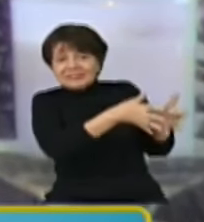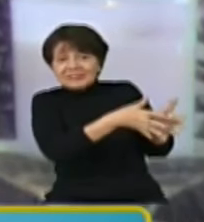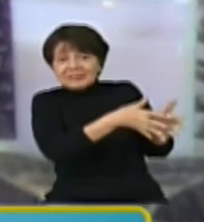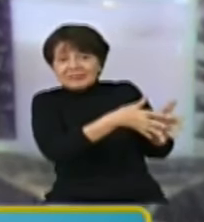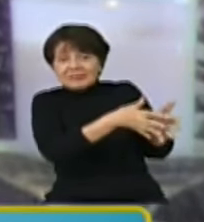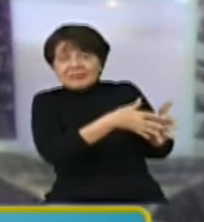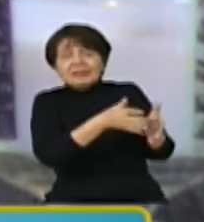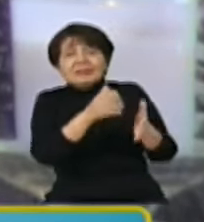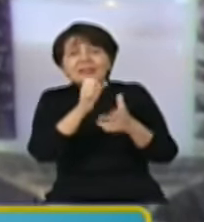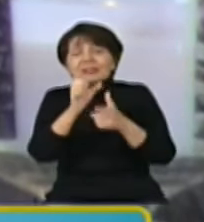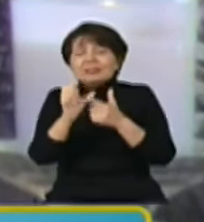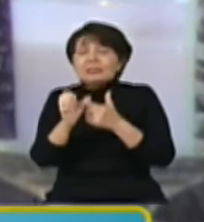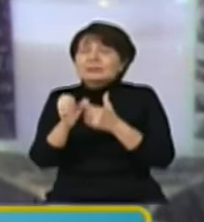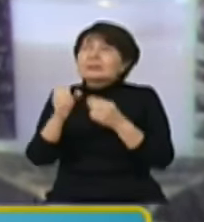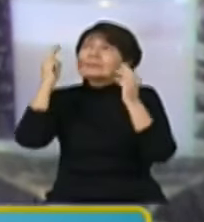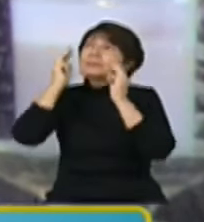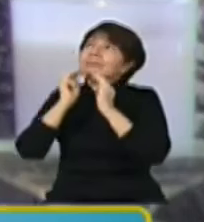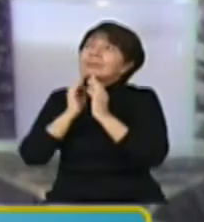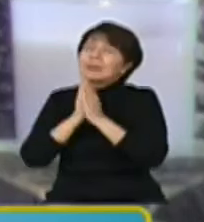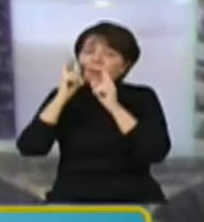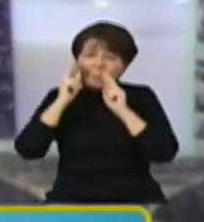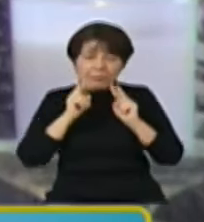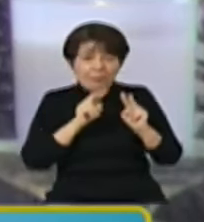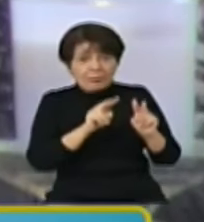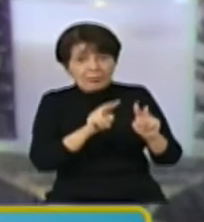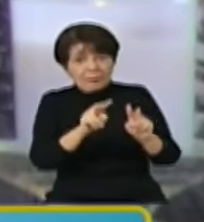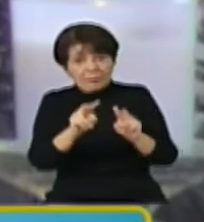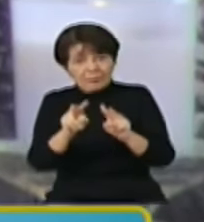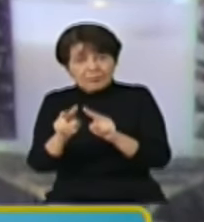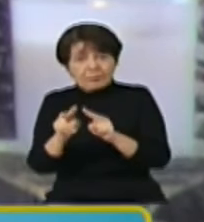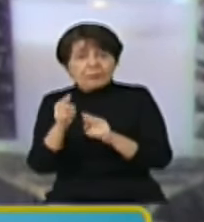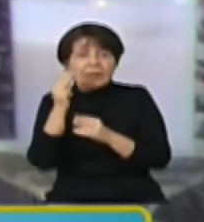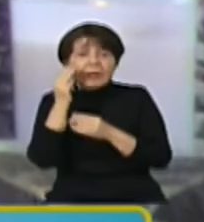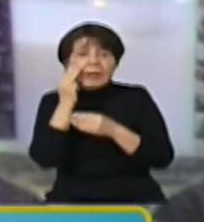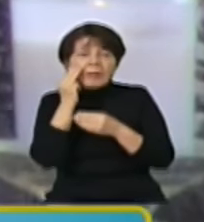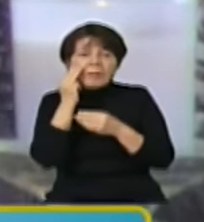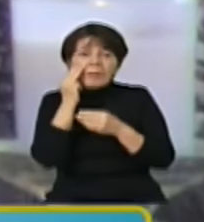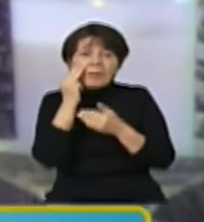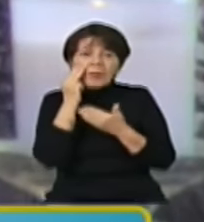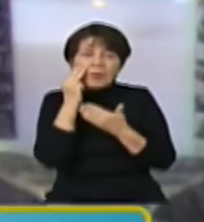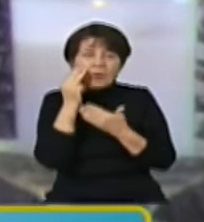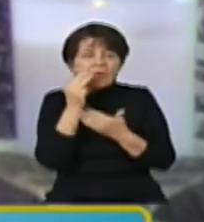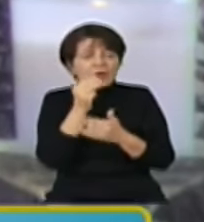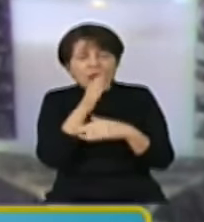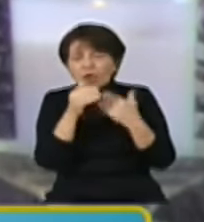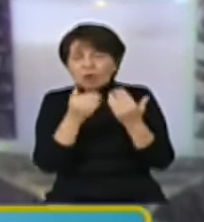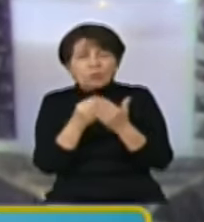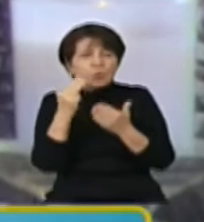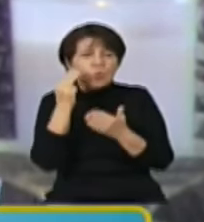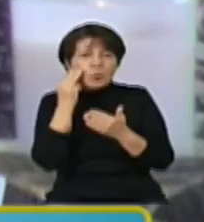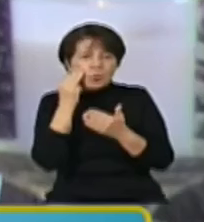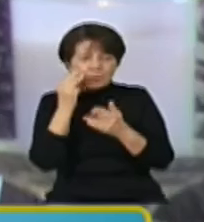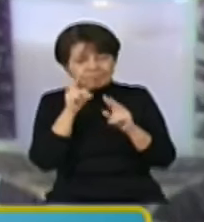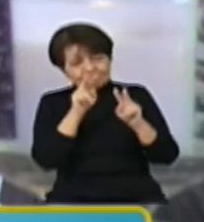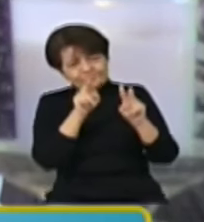Mira con misericordia también, Madre Santa, a esas madres que